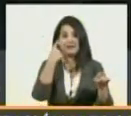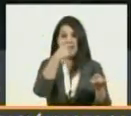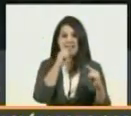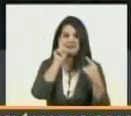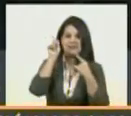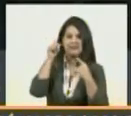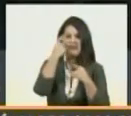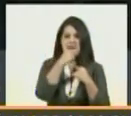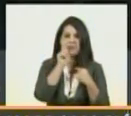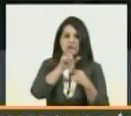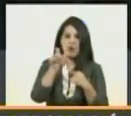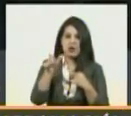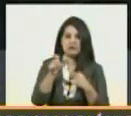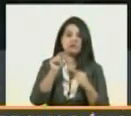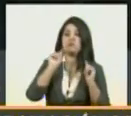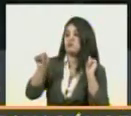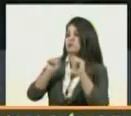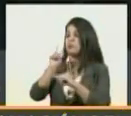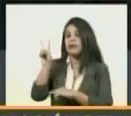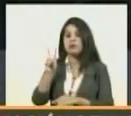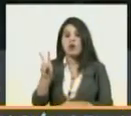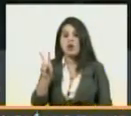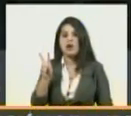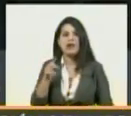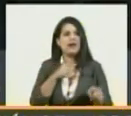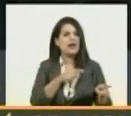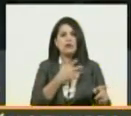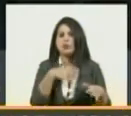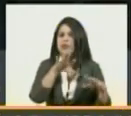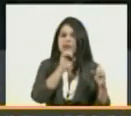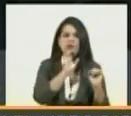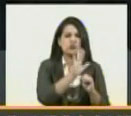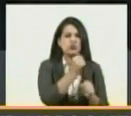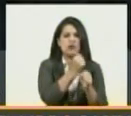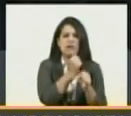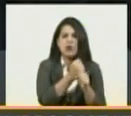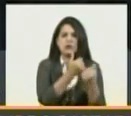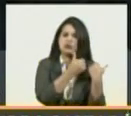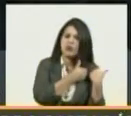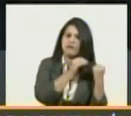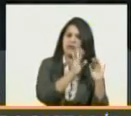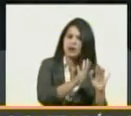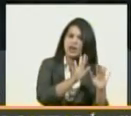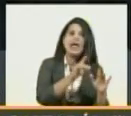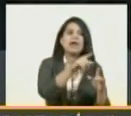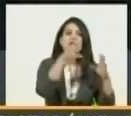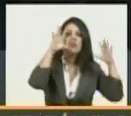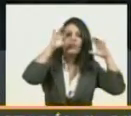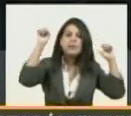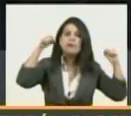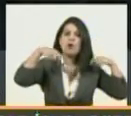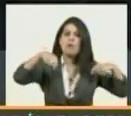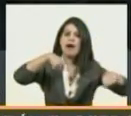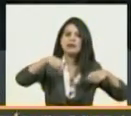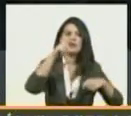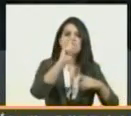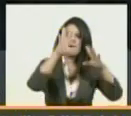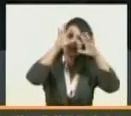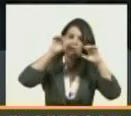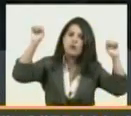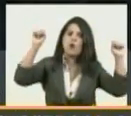sus elementales funciones como funcionarios diplomáticos que deben respetar las